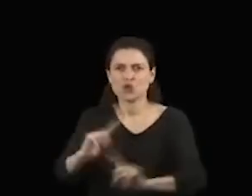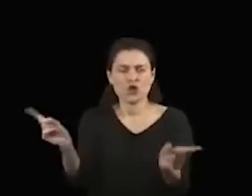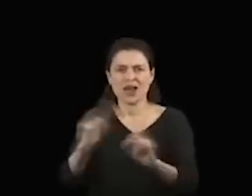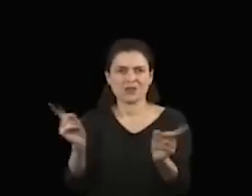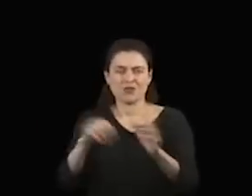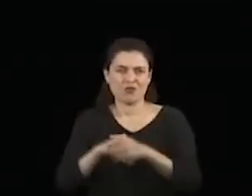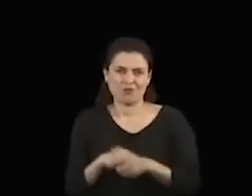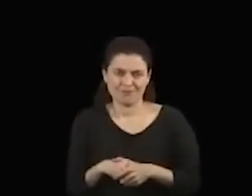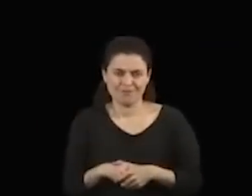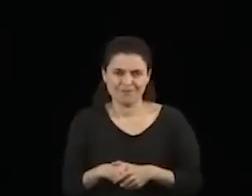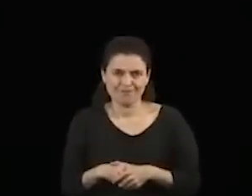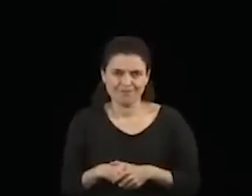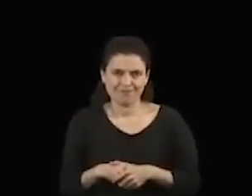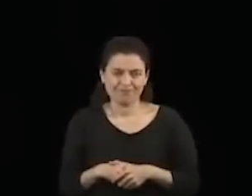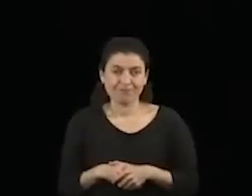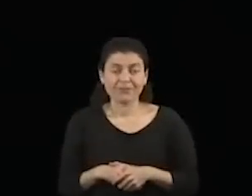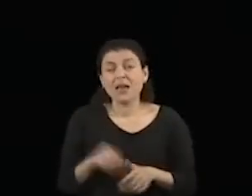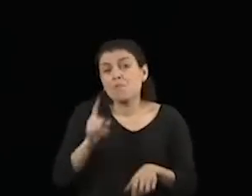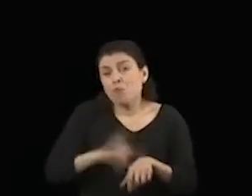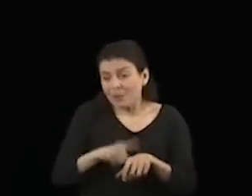son los mismos de que cuando asumimos.